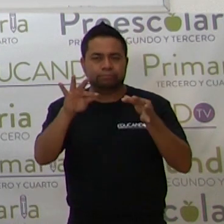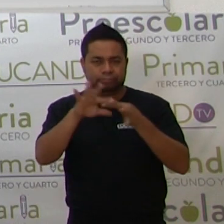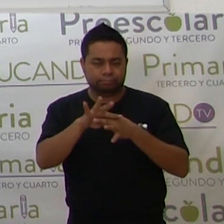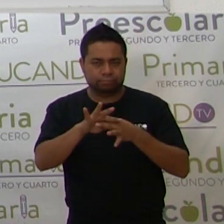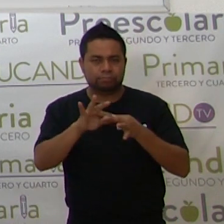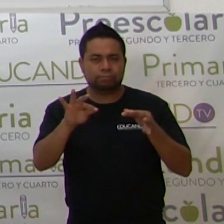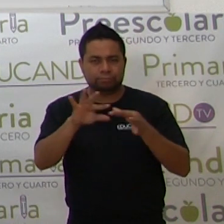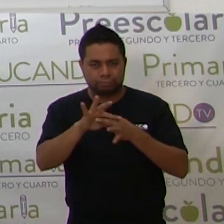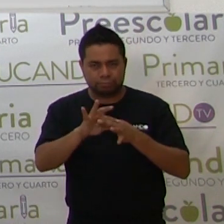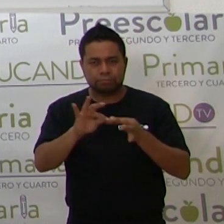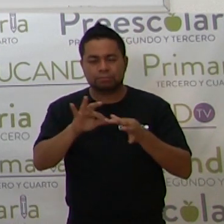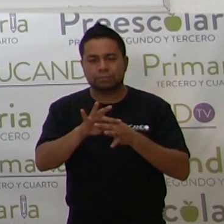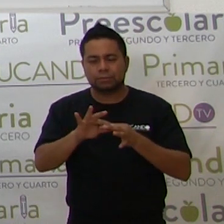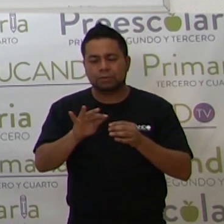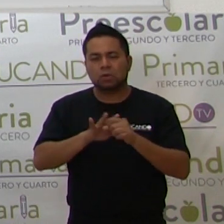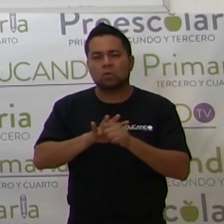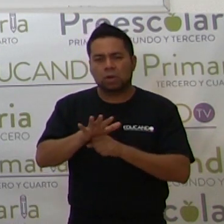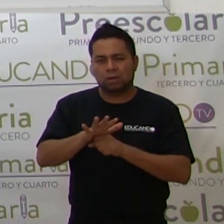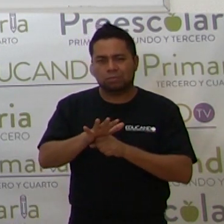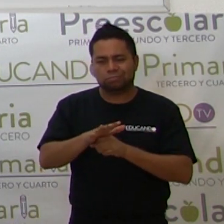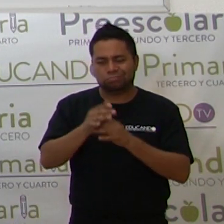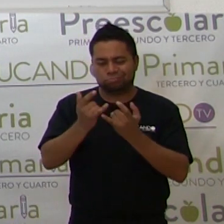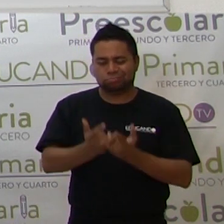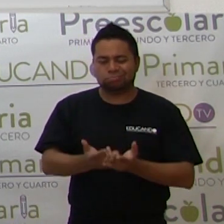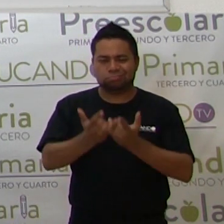una historia